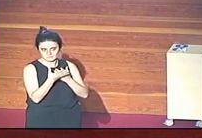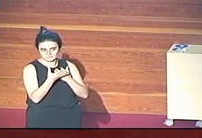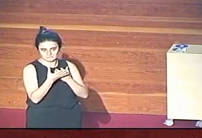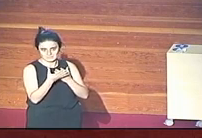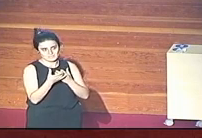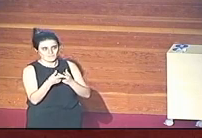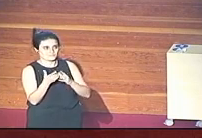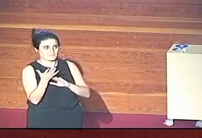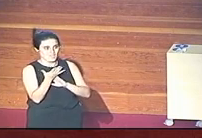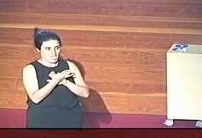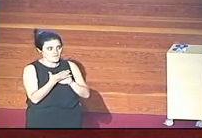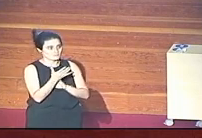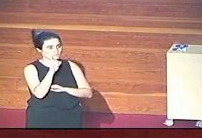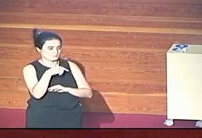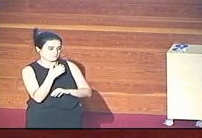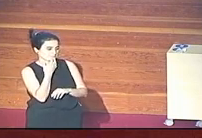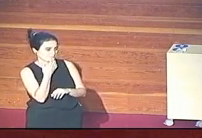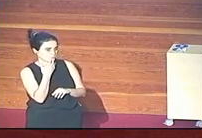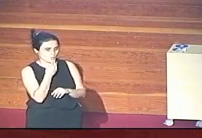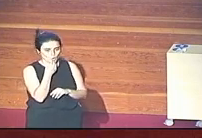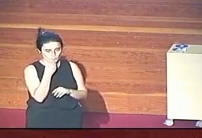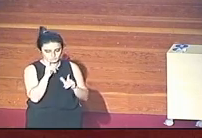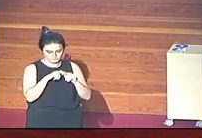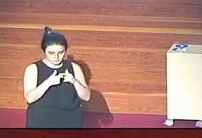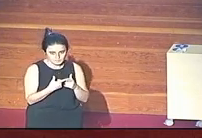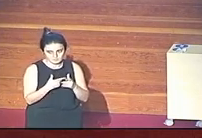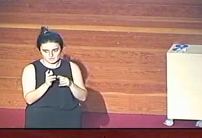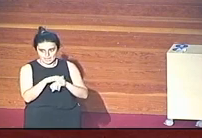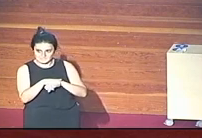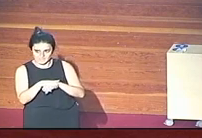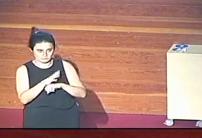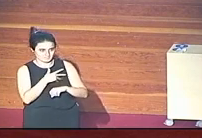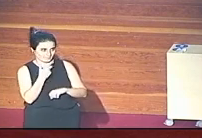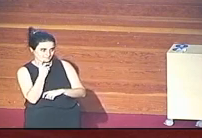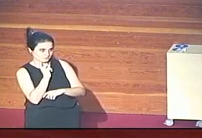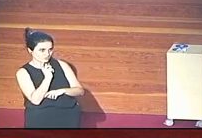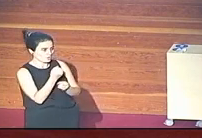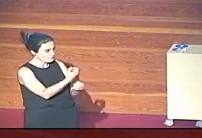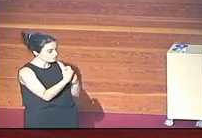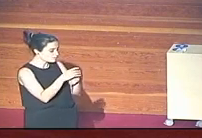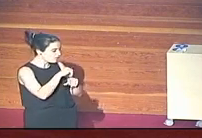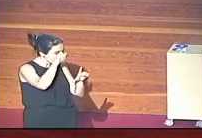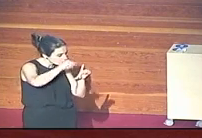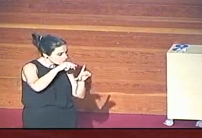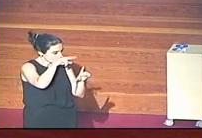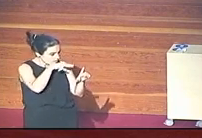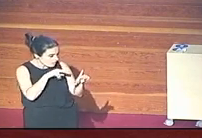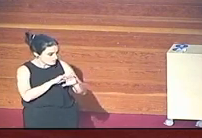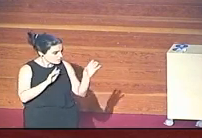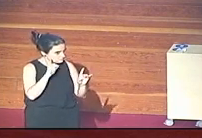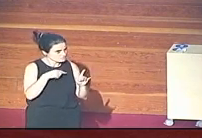eso en nuestras comidas familiares con amigos fuera del ámbito exclusivamente de la información no sé si se les ha pasado